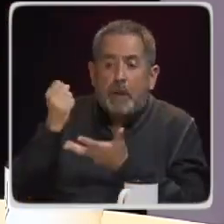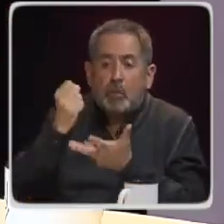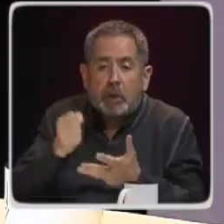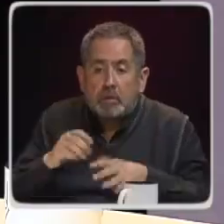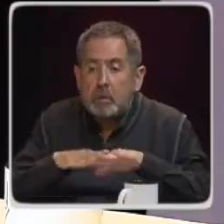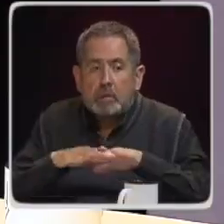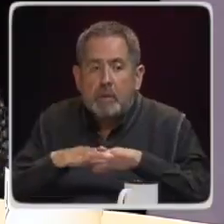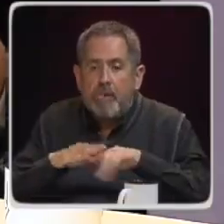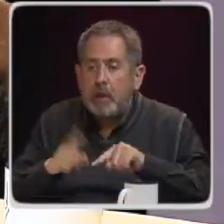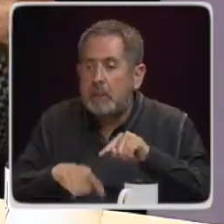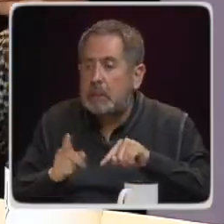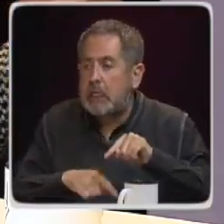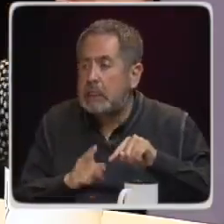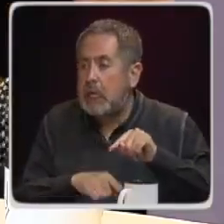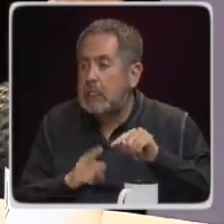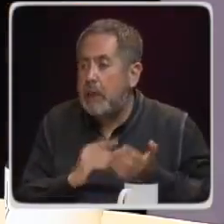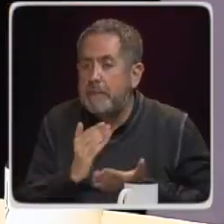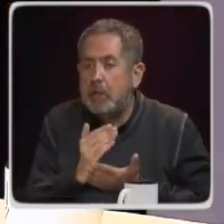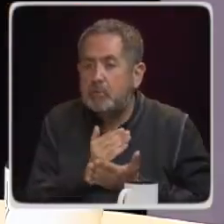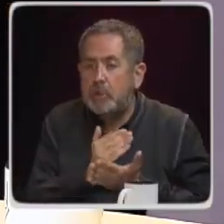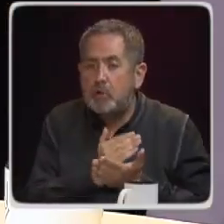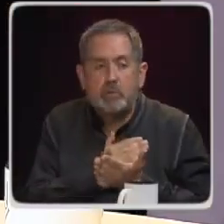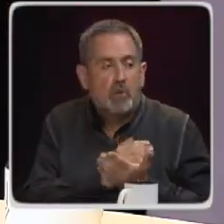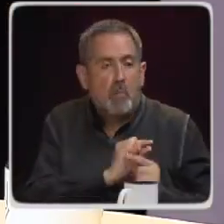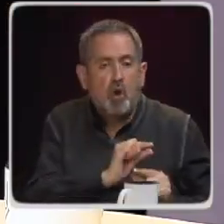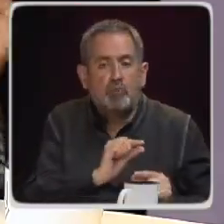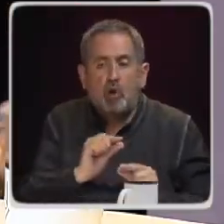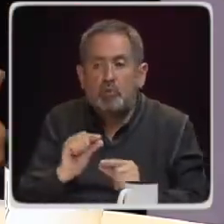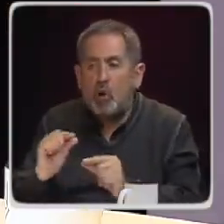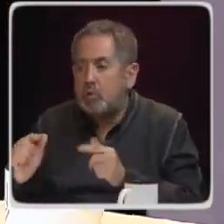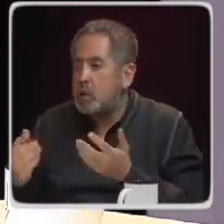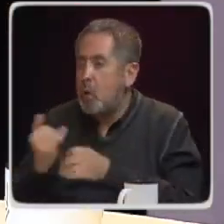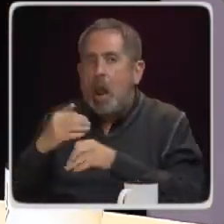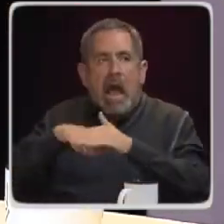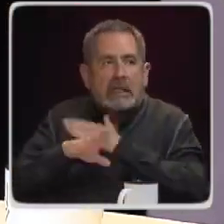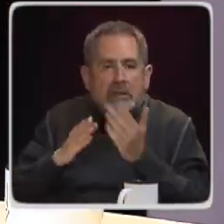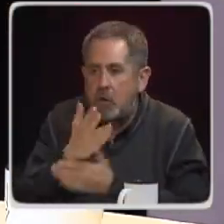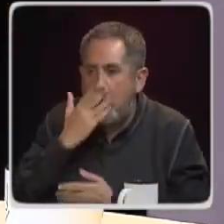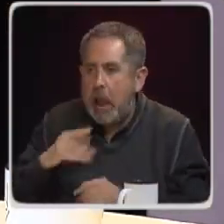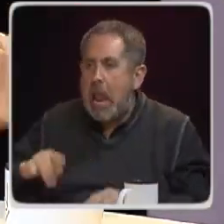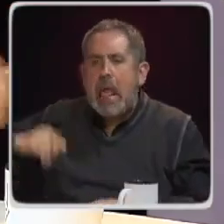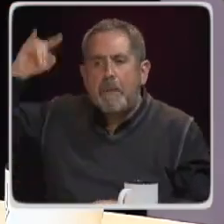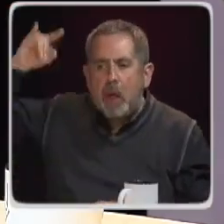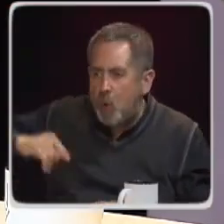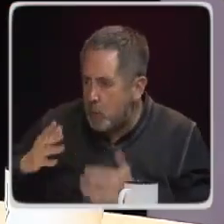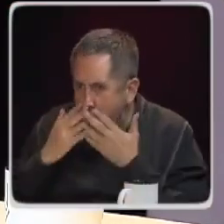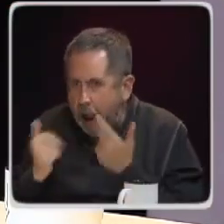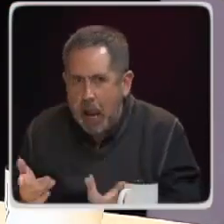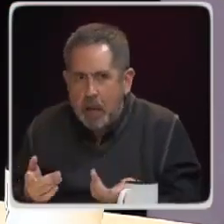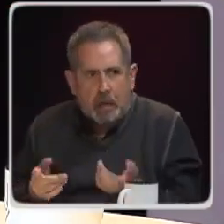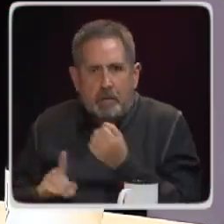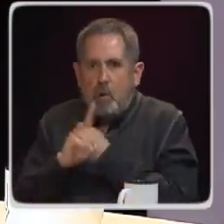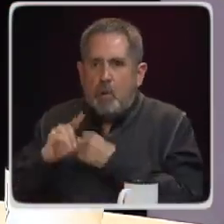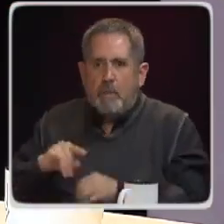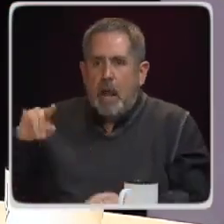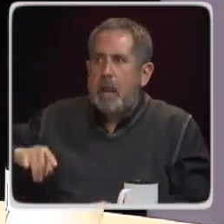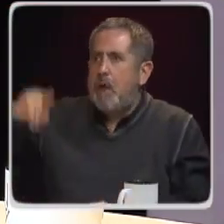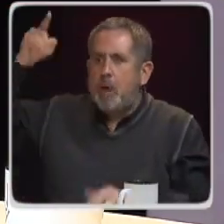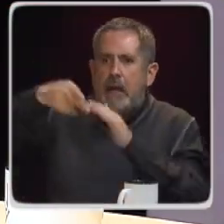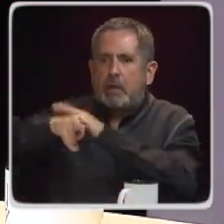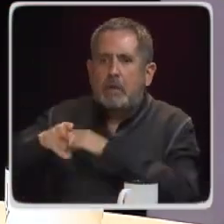Lo que pasa, yo sé que la Secretaría de Educación Pública tiene un departamento y tiene profesionales trabajando en diferentes áreas, pero el problema es ya a